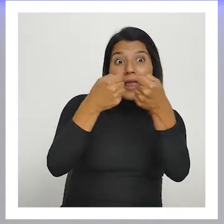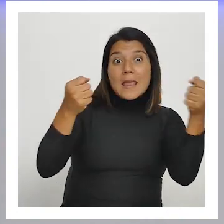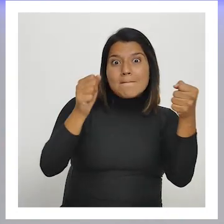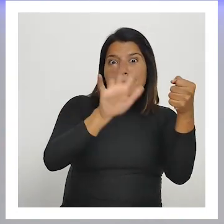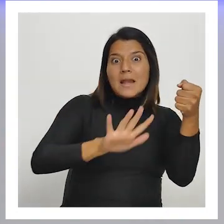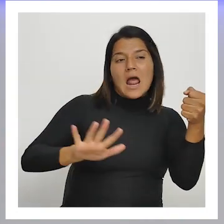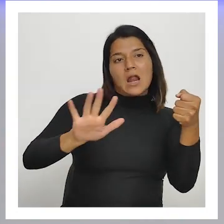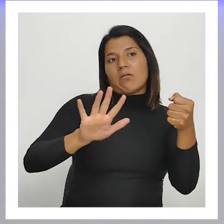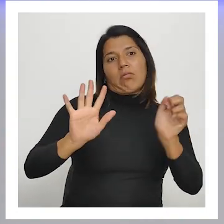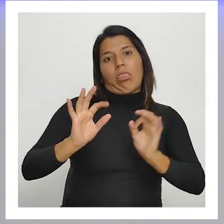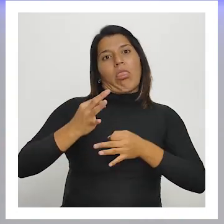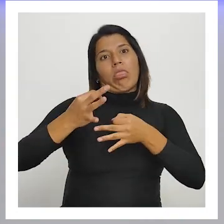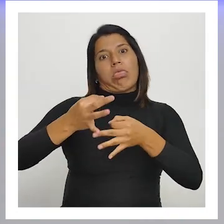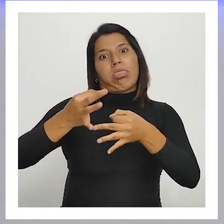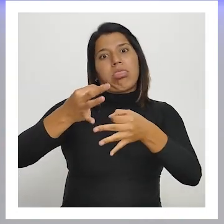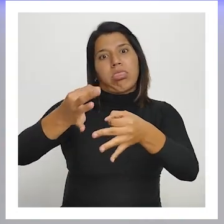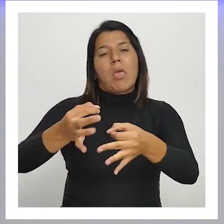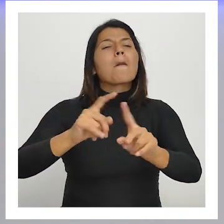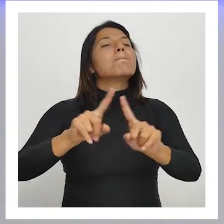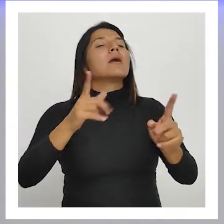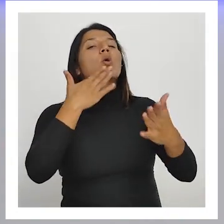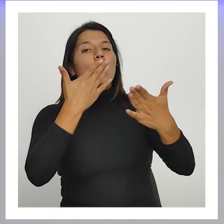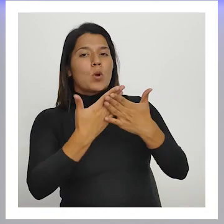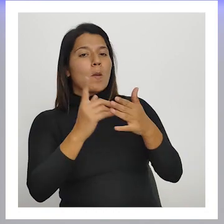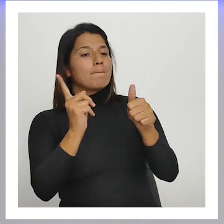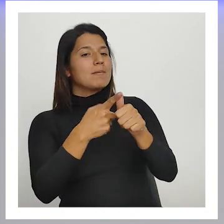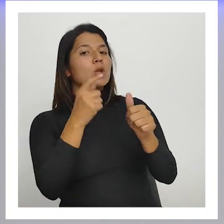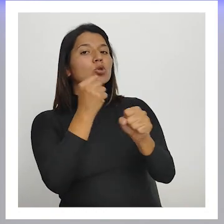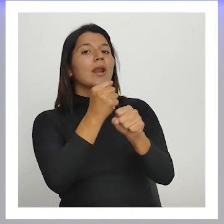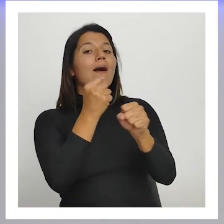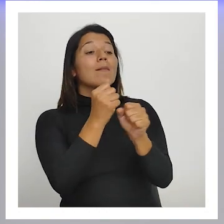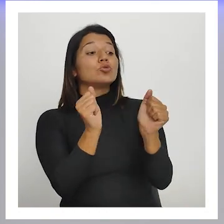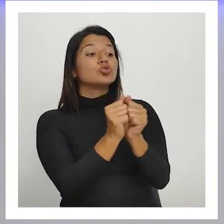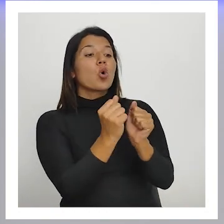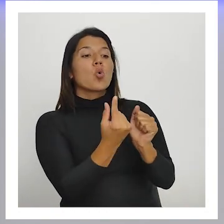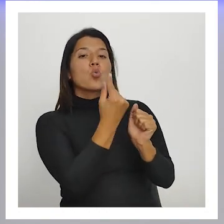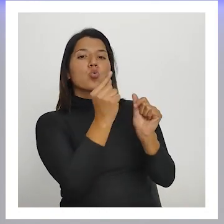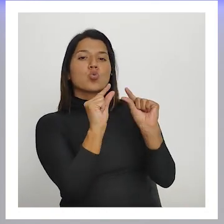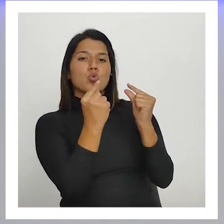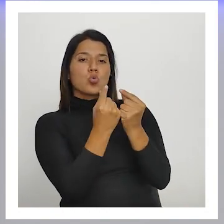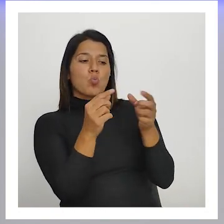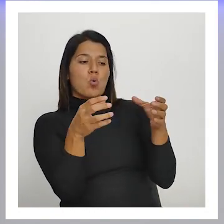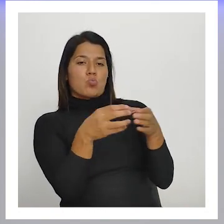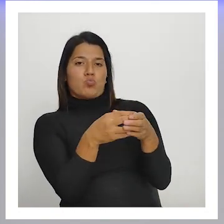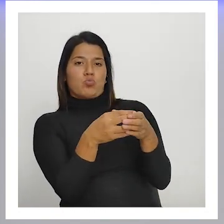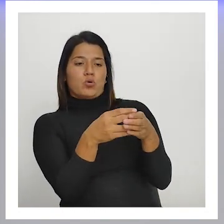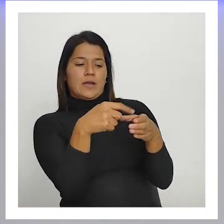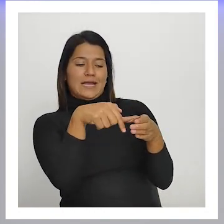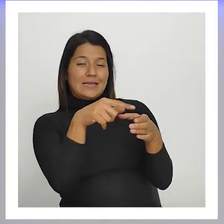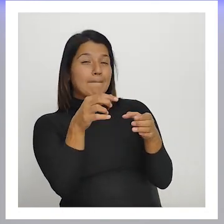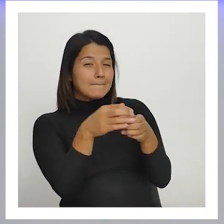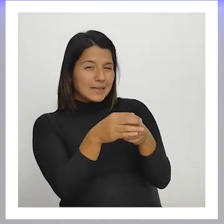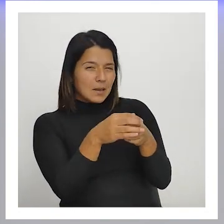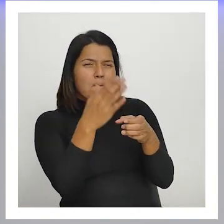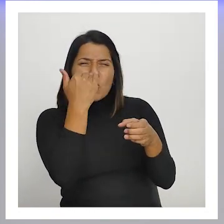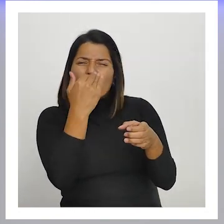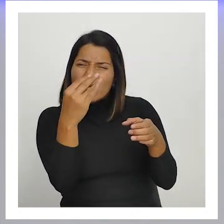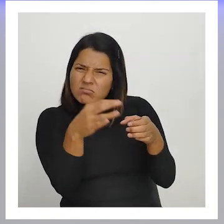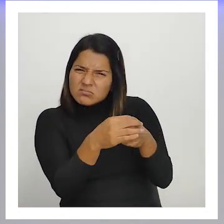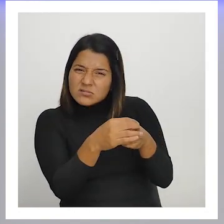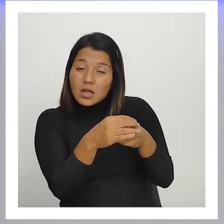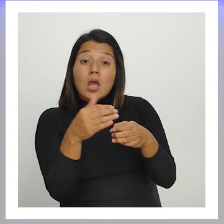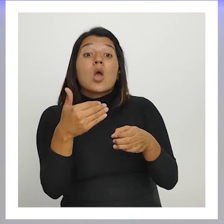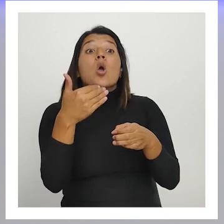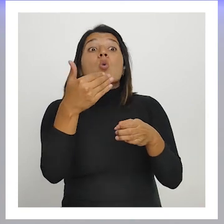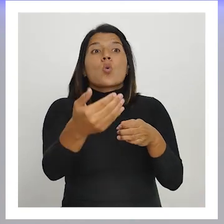bueno, hemos estado trabajando primero en un grupo pequeño, y en un grupo pequeño porque necesitamos en el momento de transmitir a